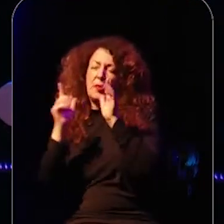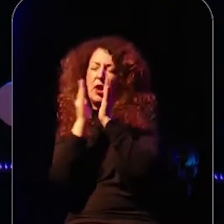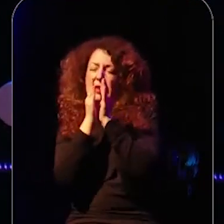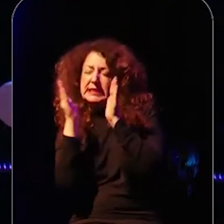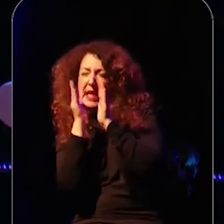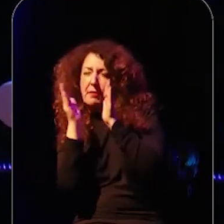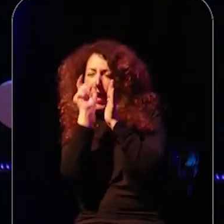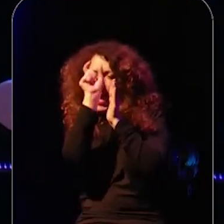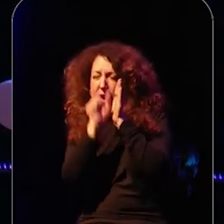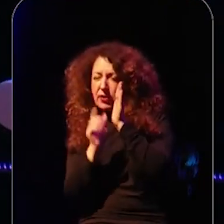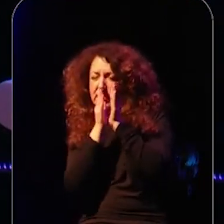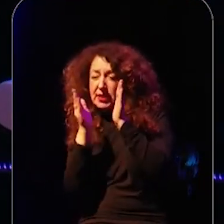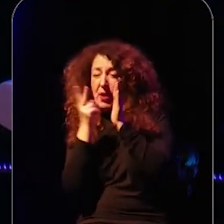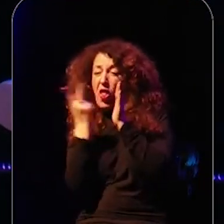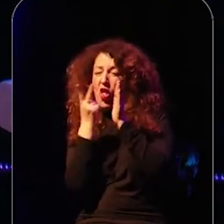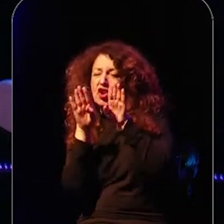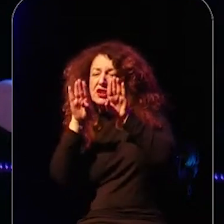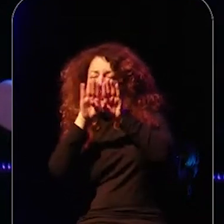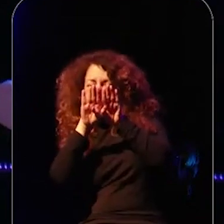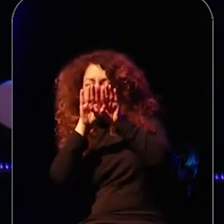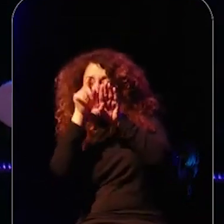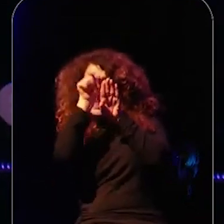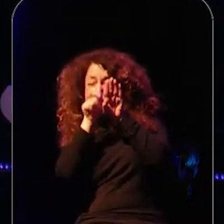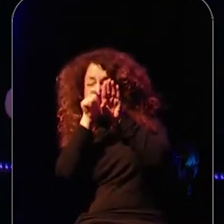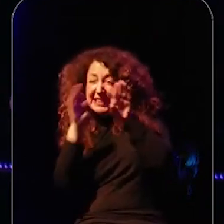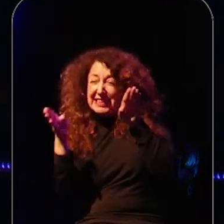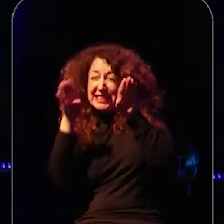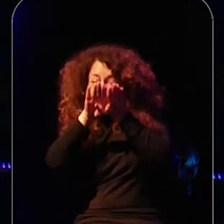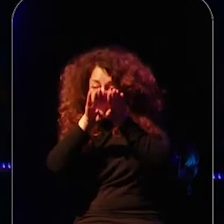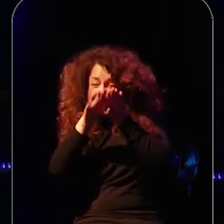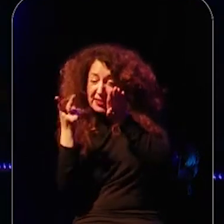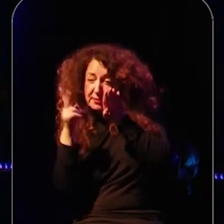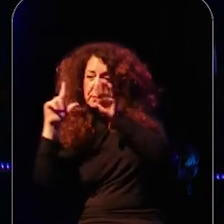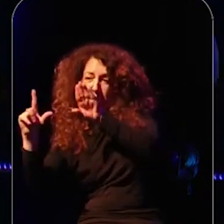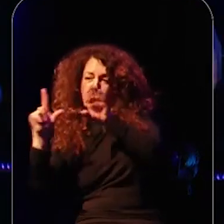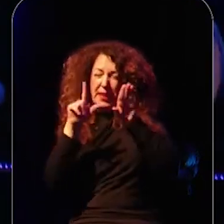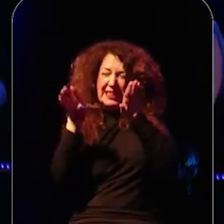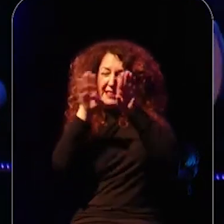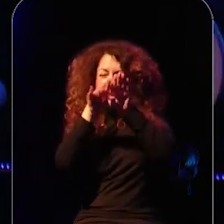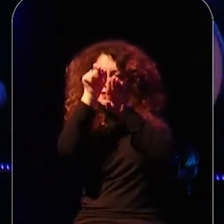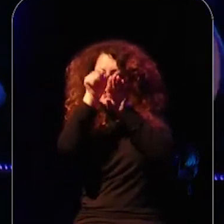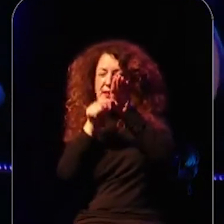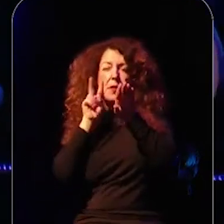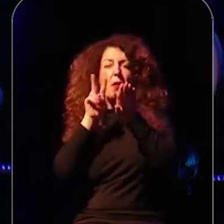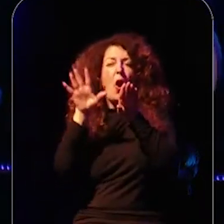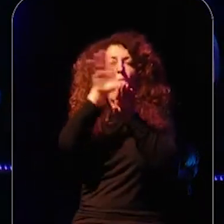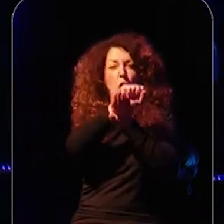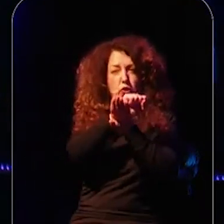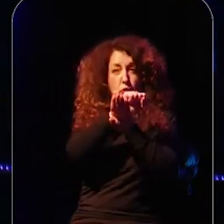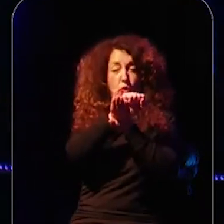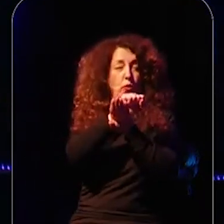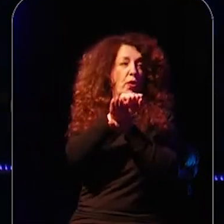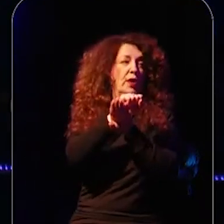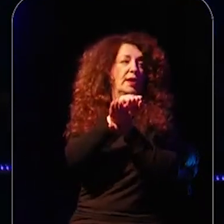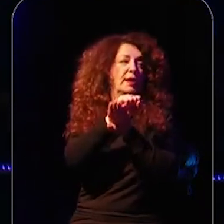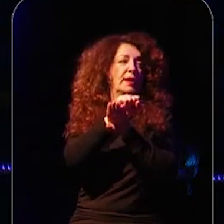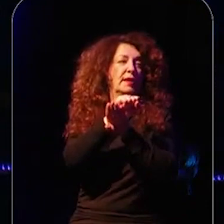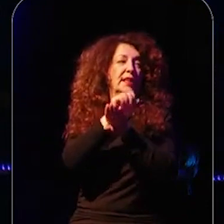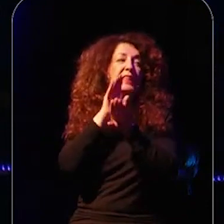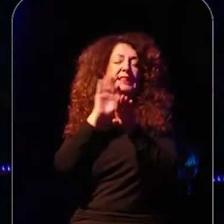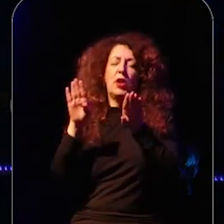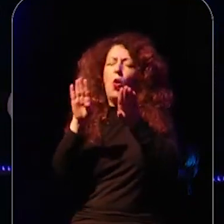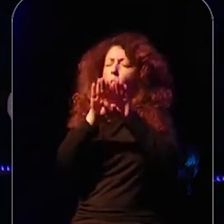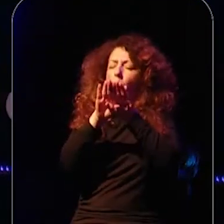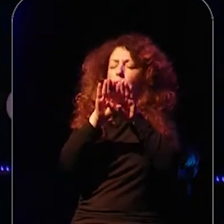estar, la unión, la costura, se ve más oscura, porque hay menos potencia de luz. Y al contrario, si están más juntos, se va a